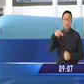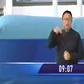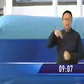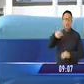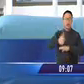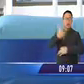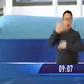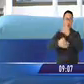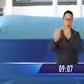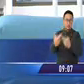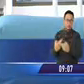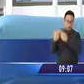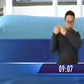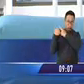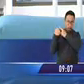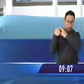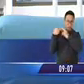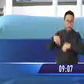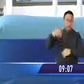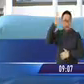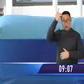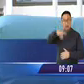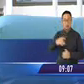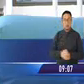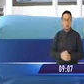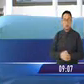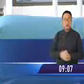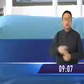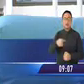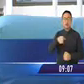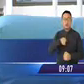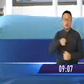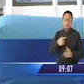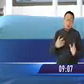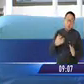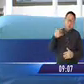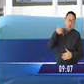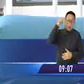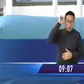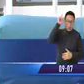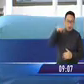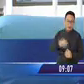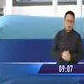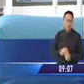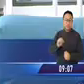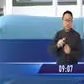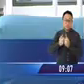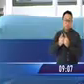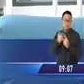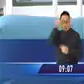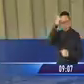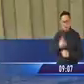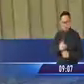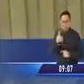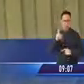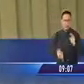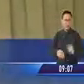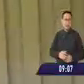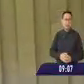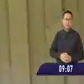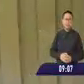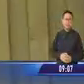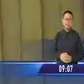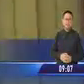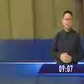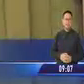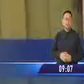juez competente. Y para mí sería un poco difícil que se dé un habeas corpus en esas condiciones. Recibir